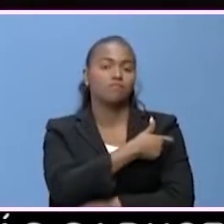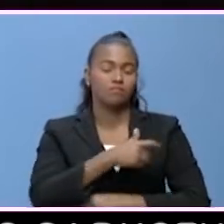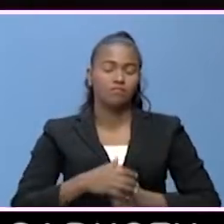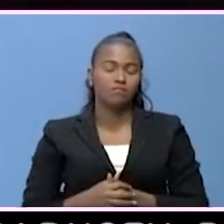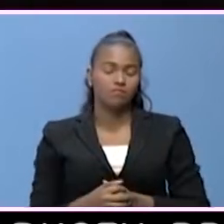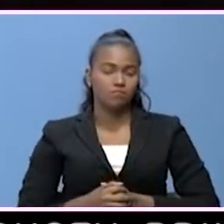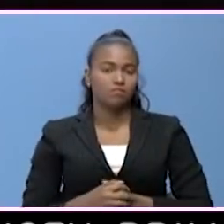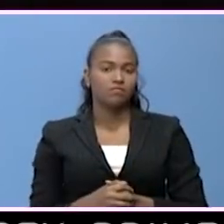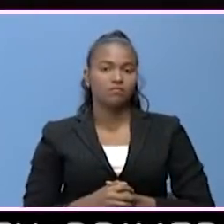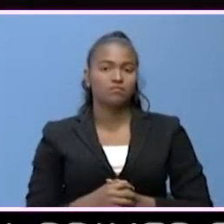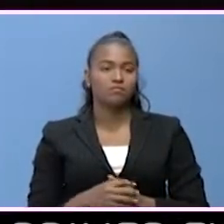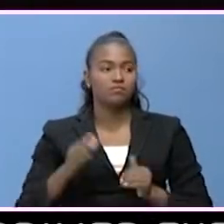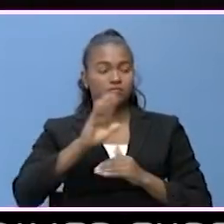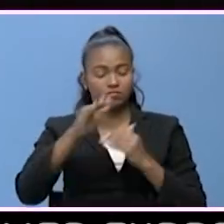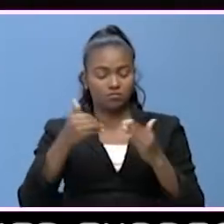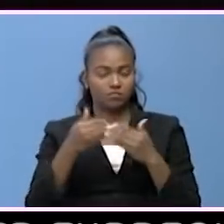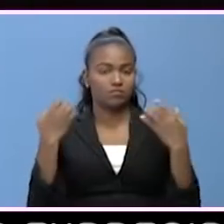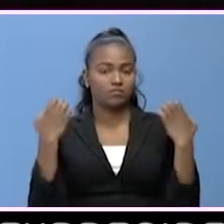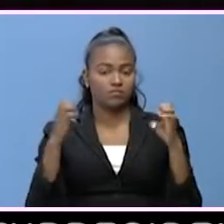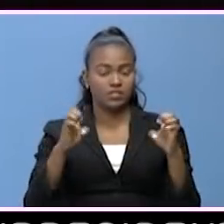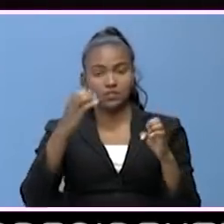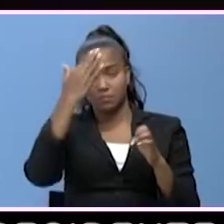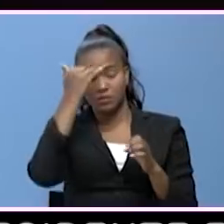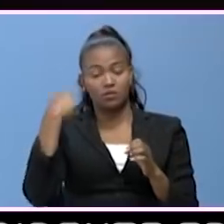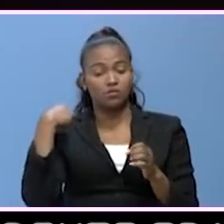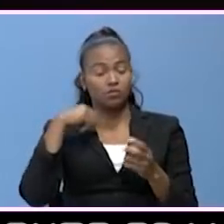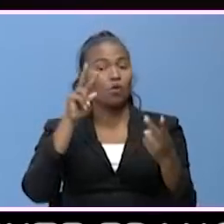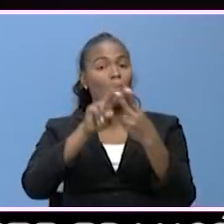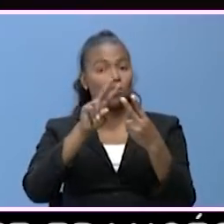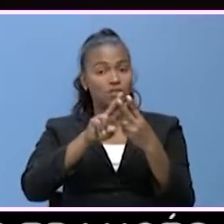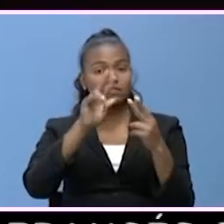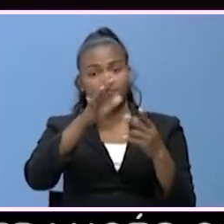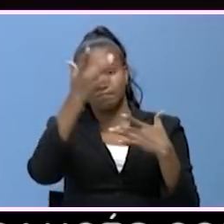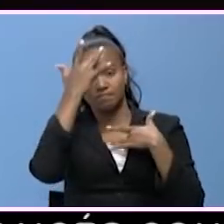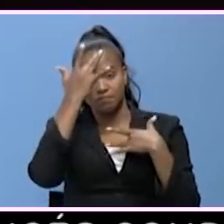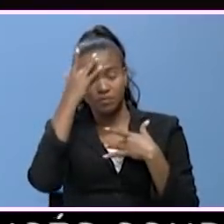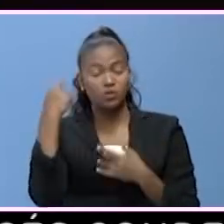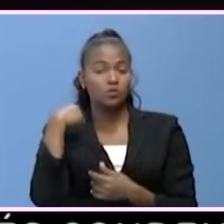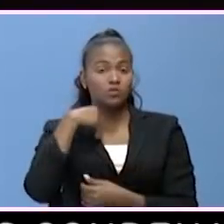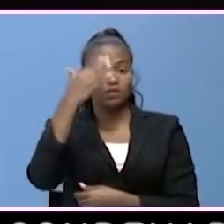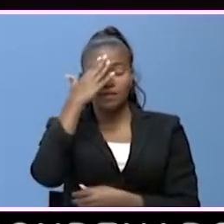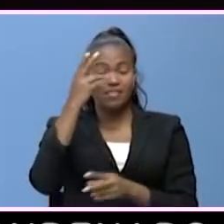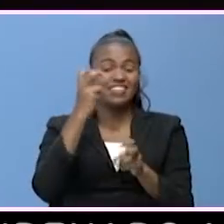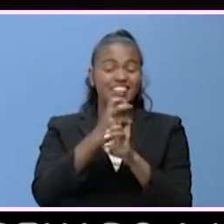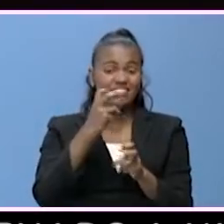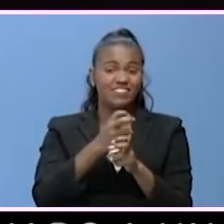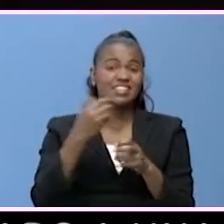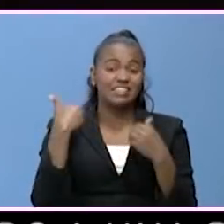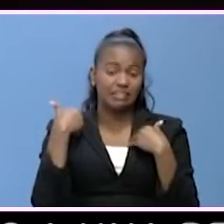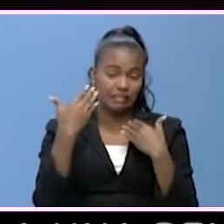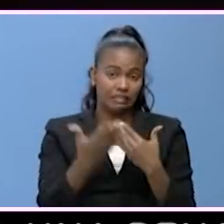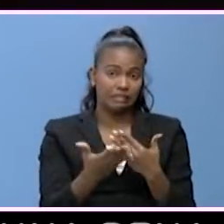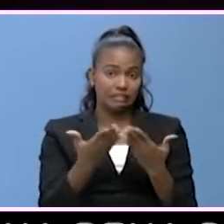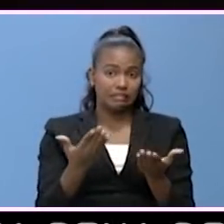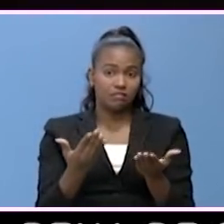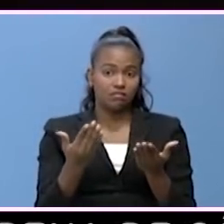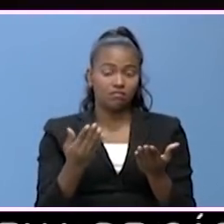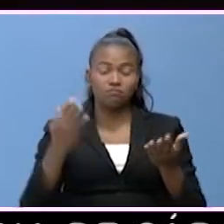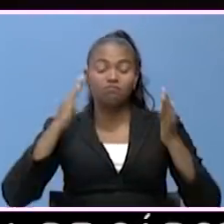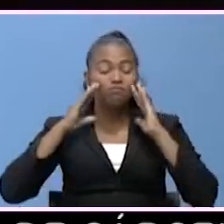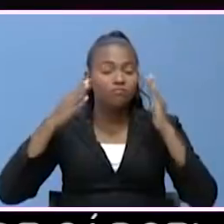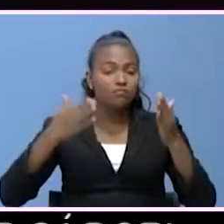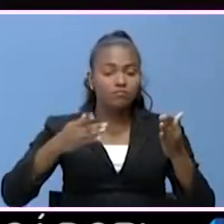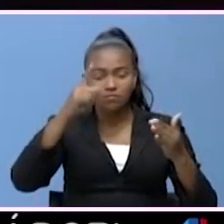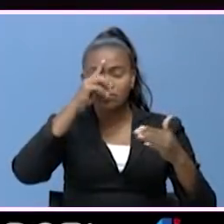Todos nuestros esfuerzos, porque conocemos la enfermedad, sabemos cómo es, lo difícil que es y lo costosa que es, concentrarnos